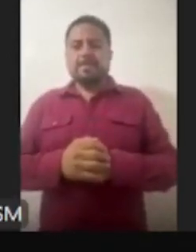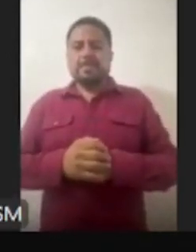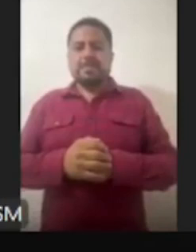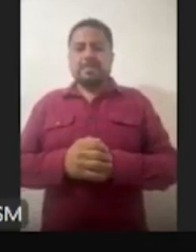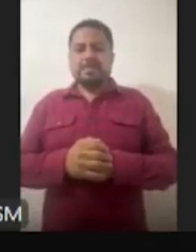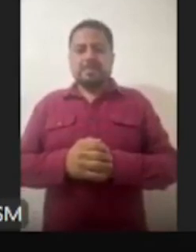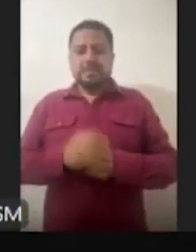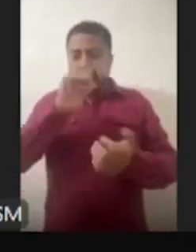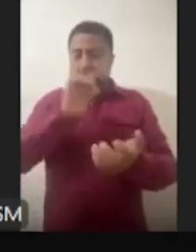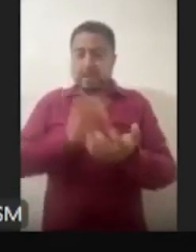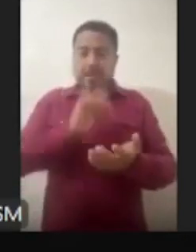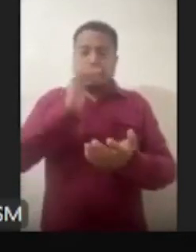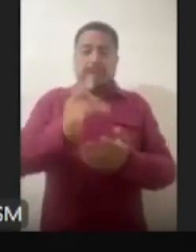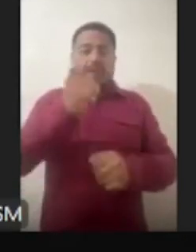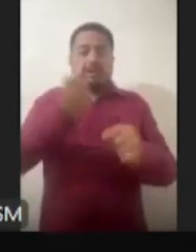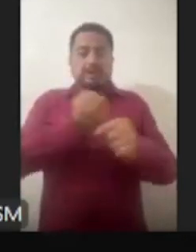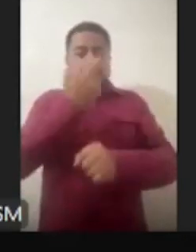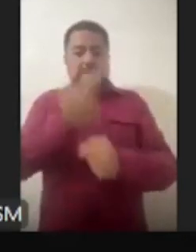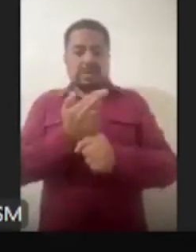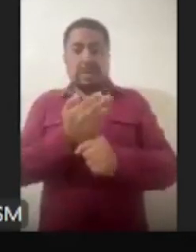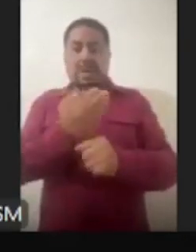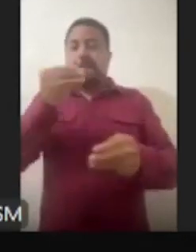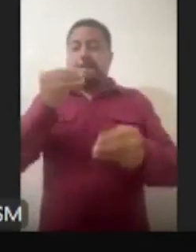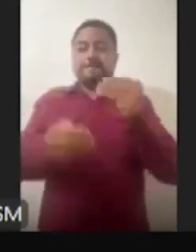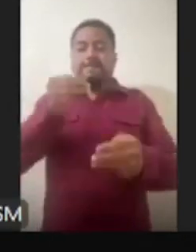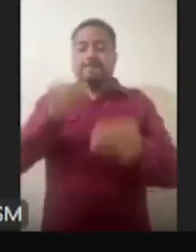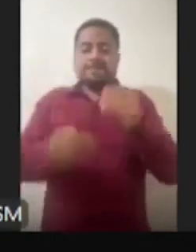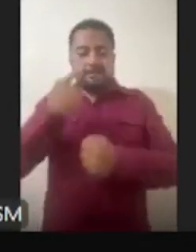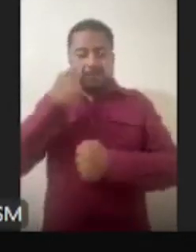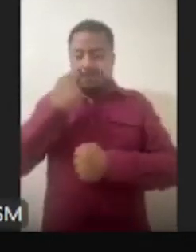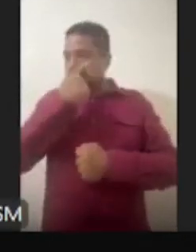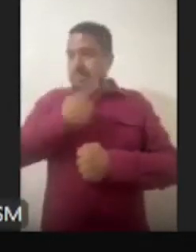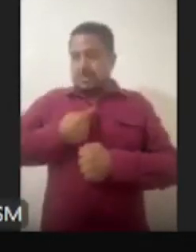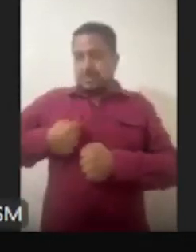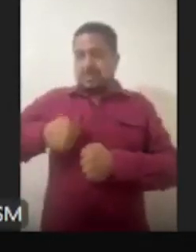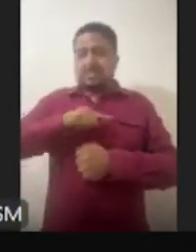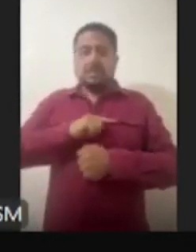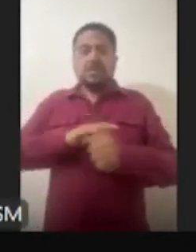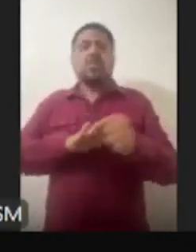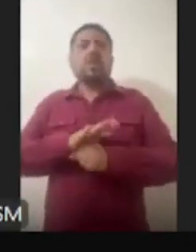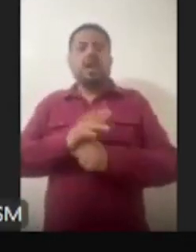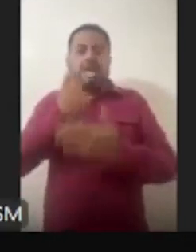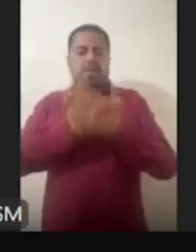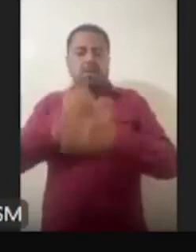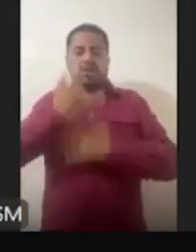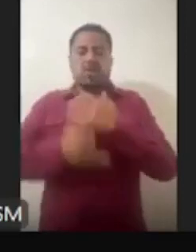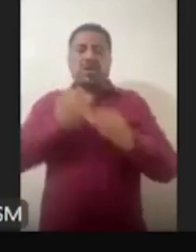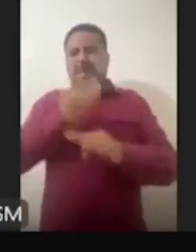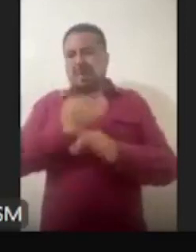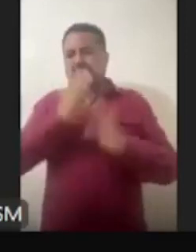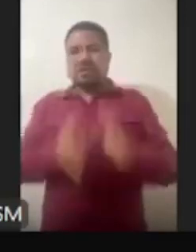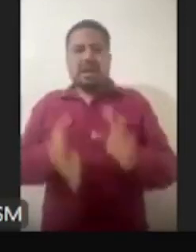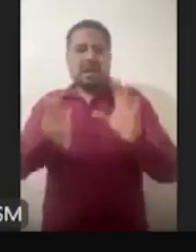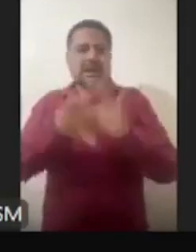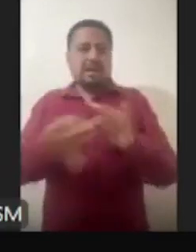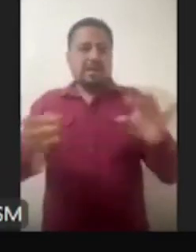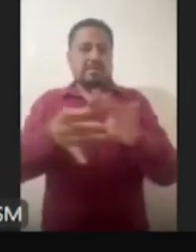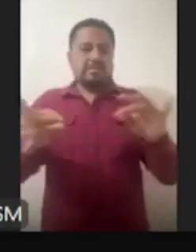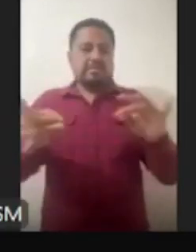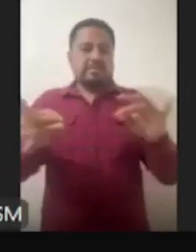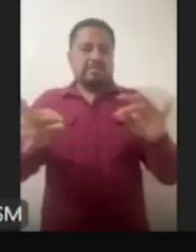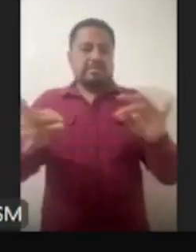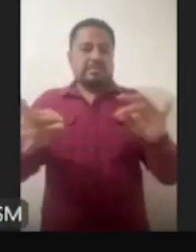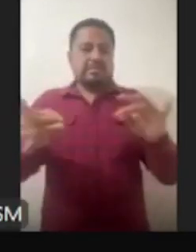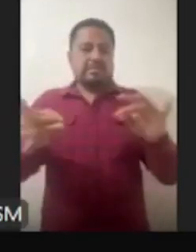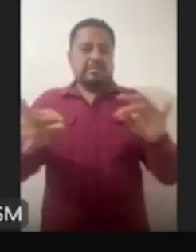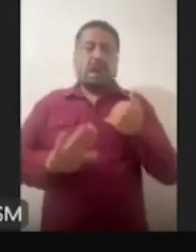Gracias, secretario. Magistradas, magistrado, está a nuestra consideración el proyecto del que se ha dado cuenta. No habiendo